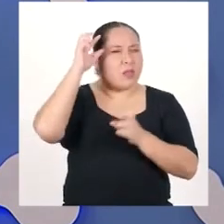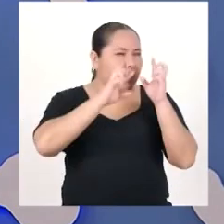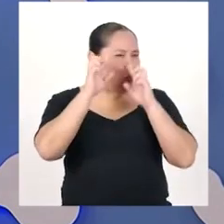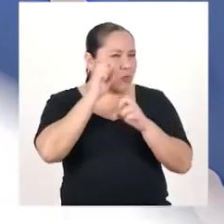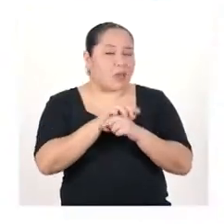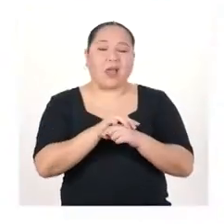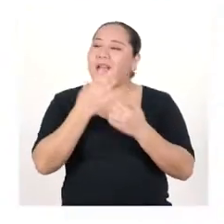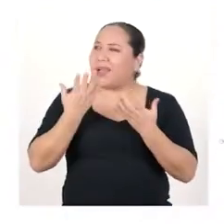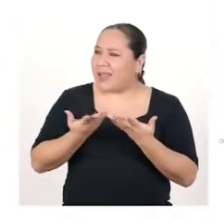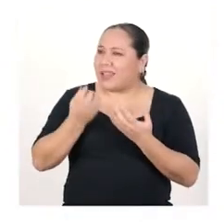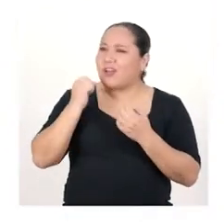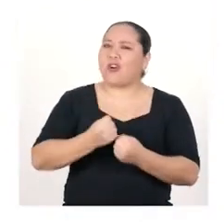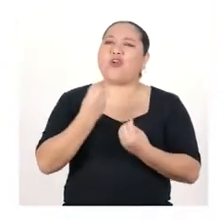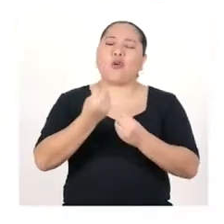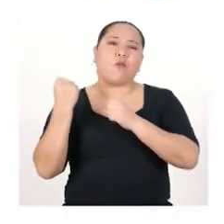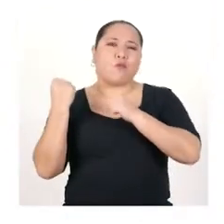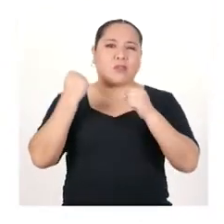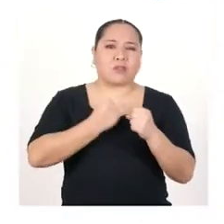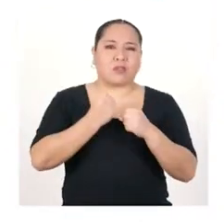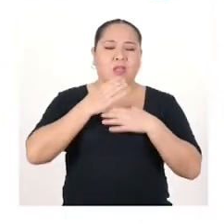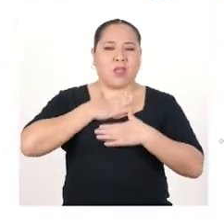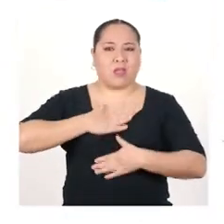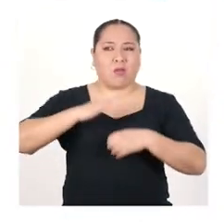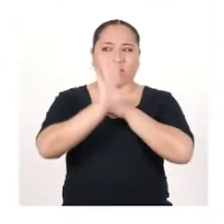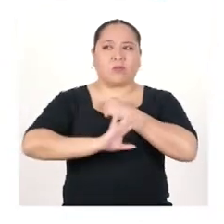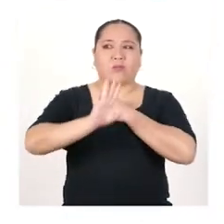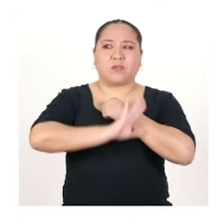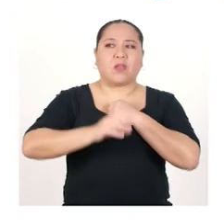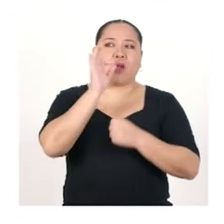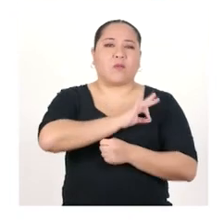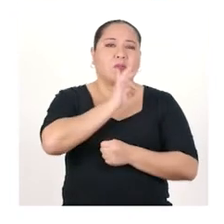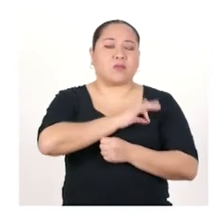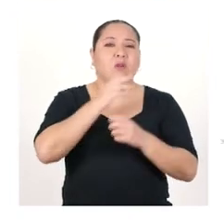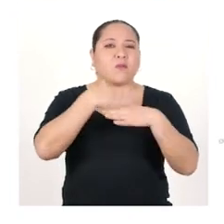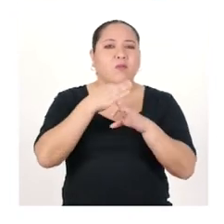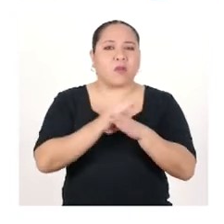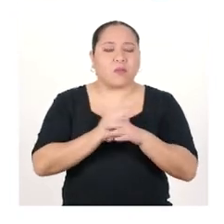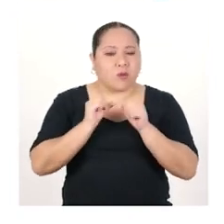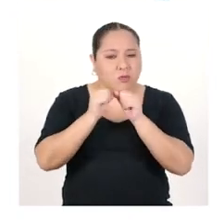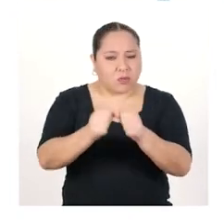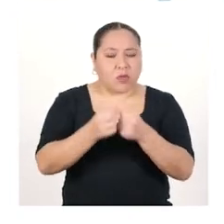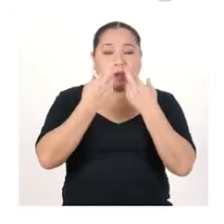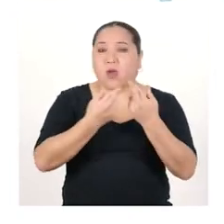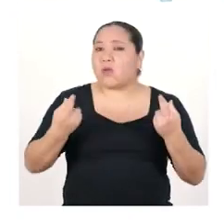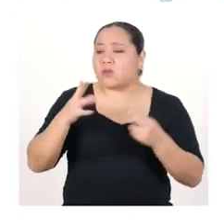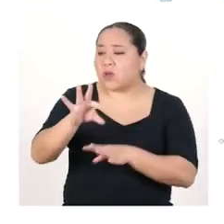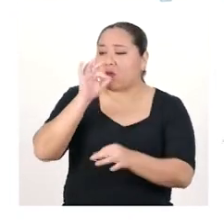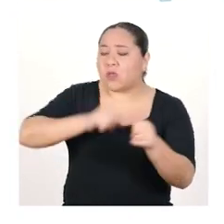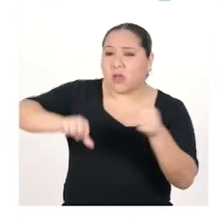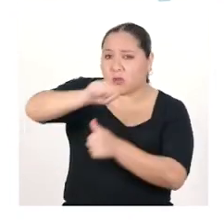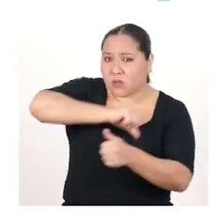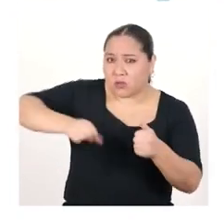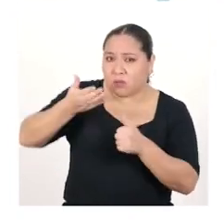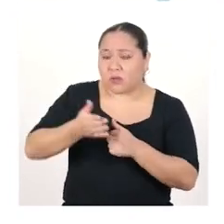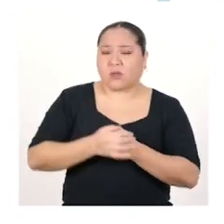nuestra incógnita? ¿Cómo podríamos fortalecer nuestro sistema inmunológico aprovechando en forma sostenible los recursos que se encuentran